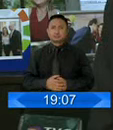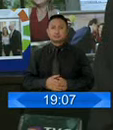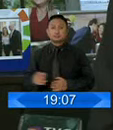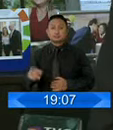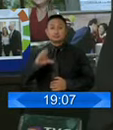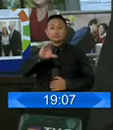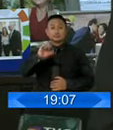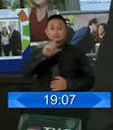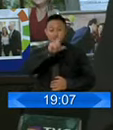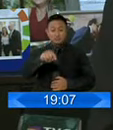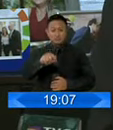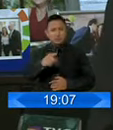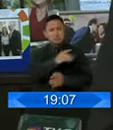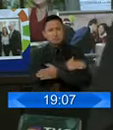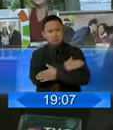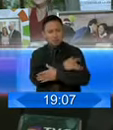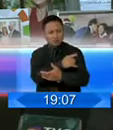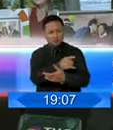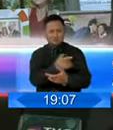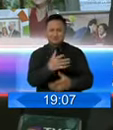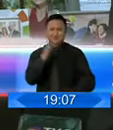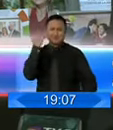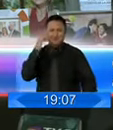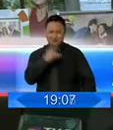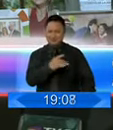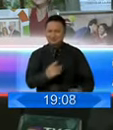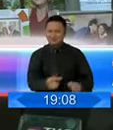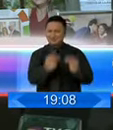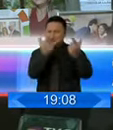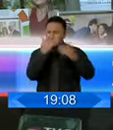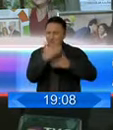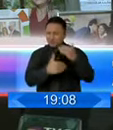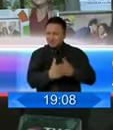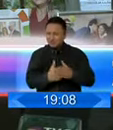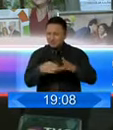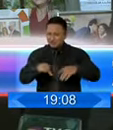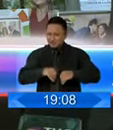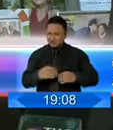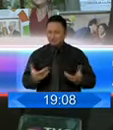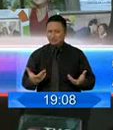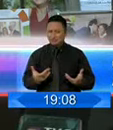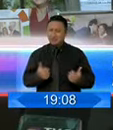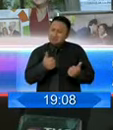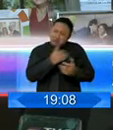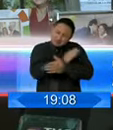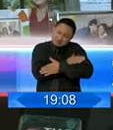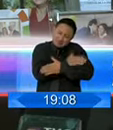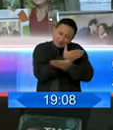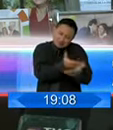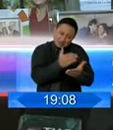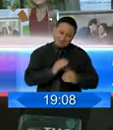esa celeridad inusitada en este proceso, a diferencia de los anteriores.